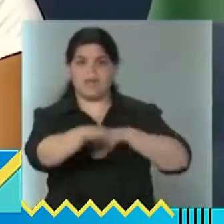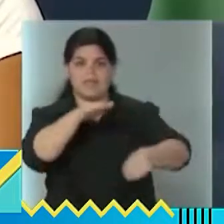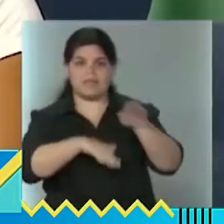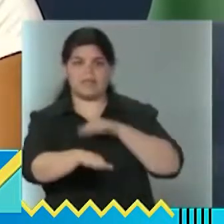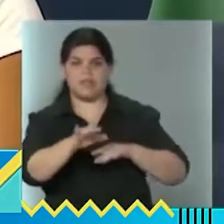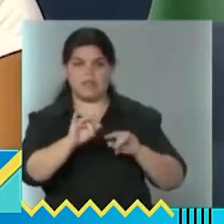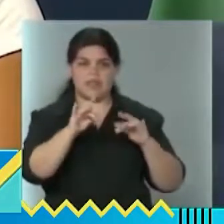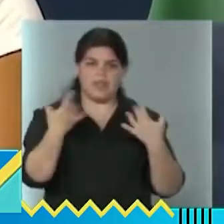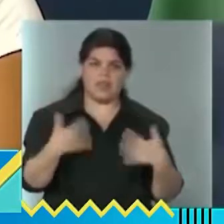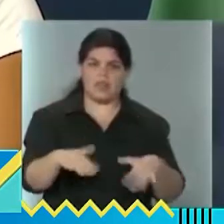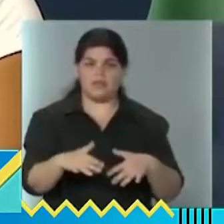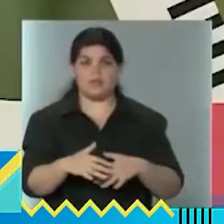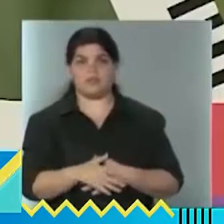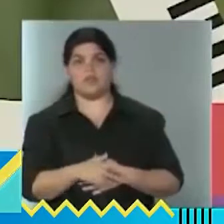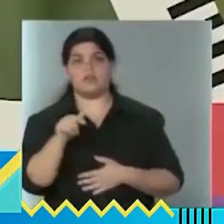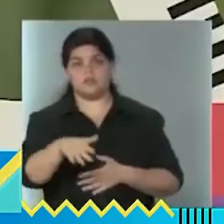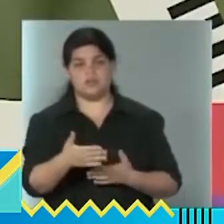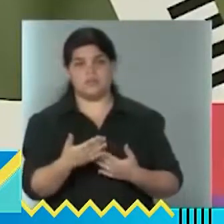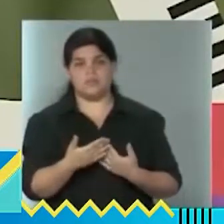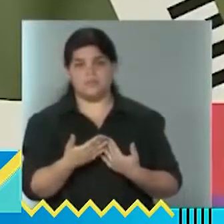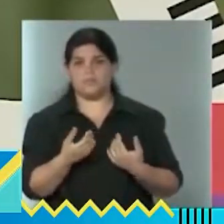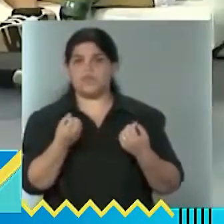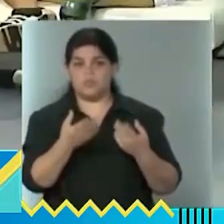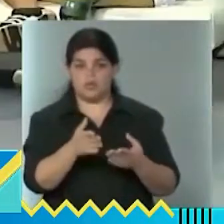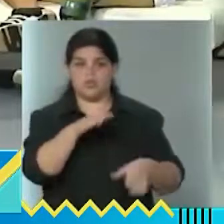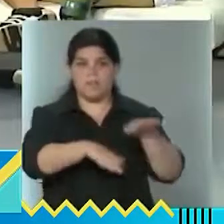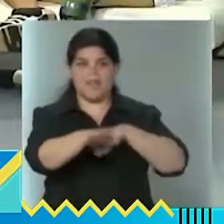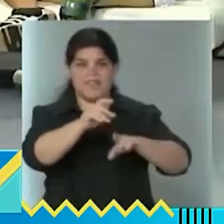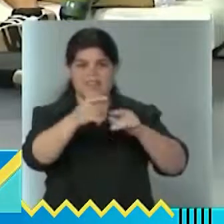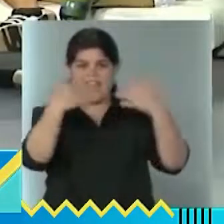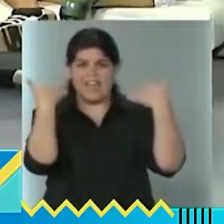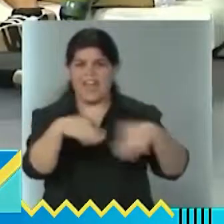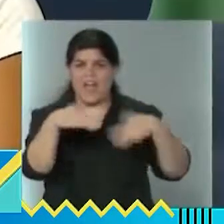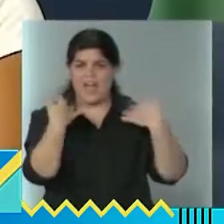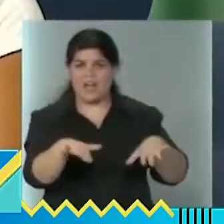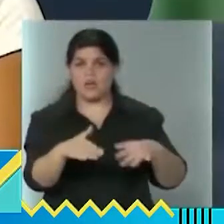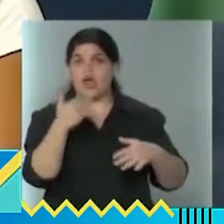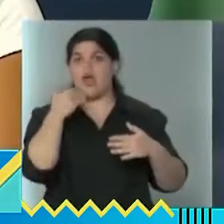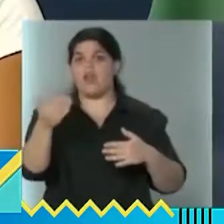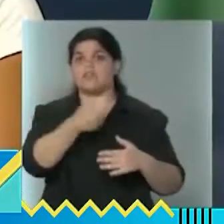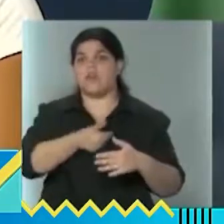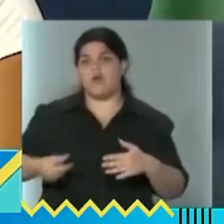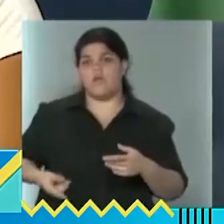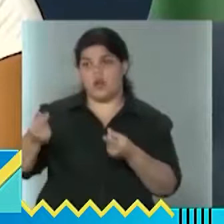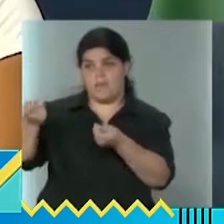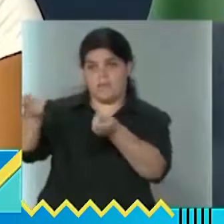poco limitante. Entonces, bueno, los patines hoy por hoy están carísimos y gracias al apoyo que nos dio el